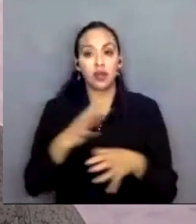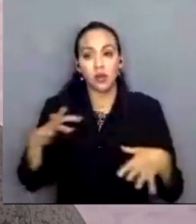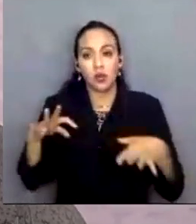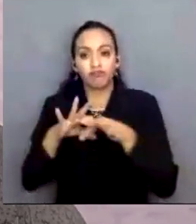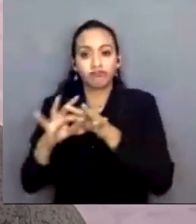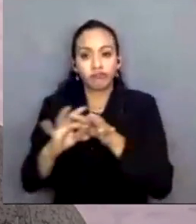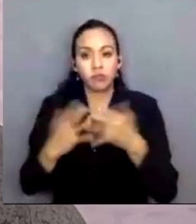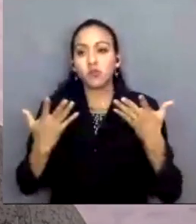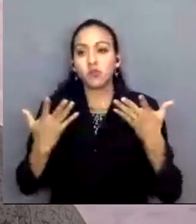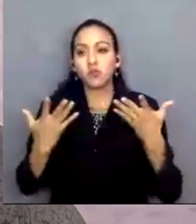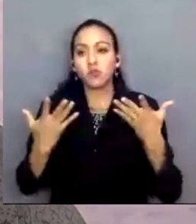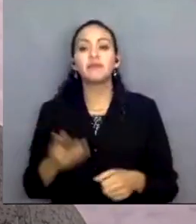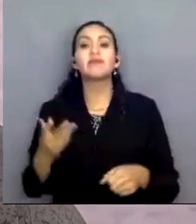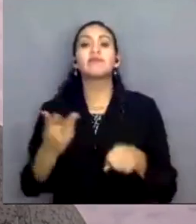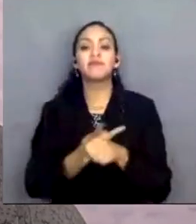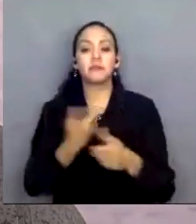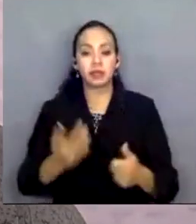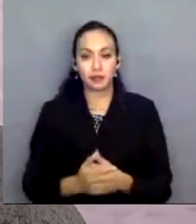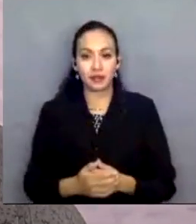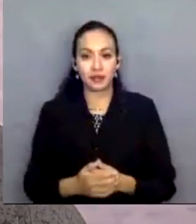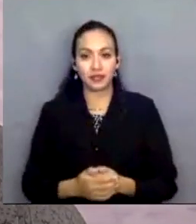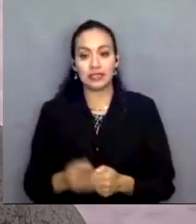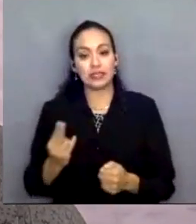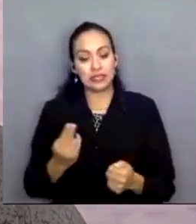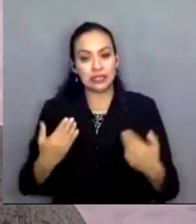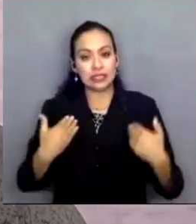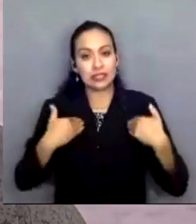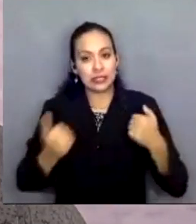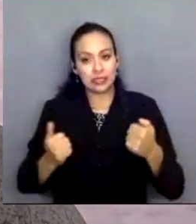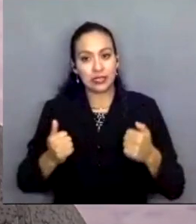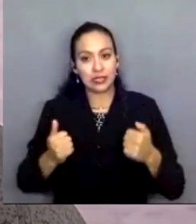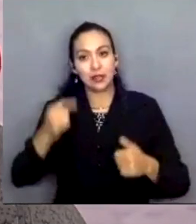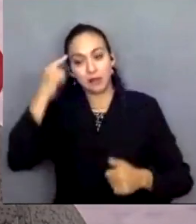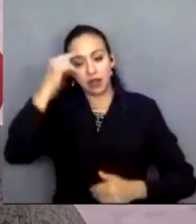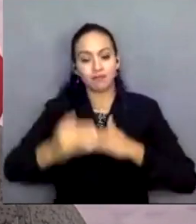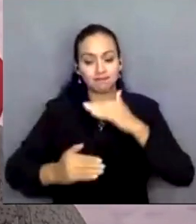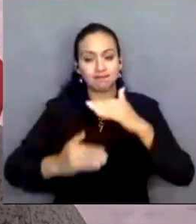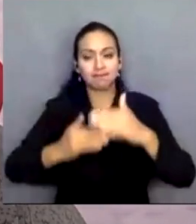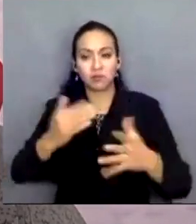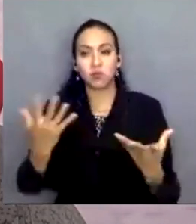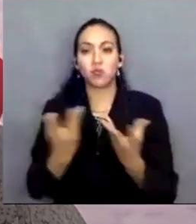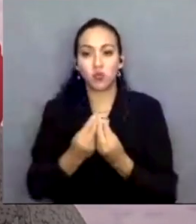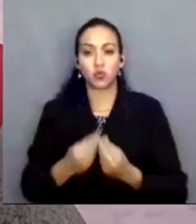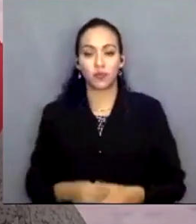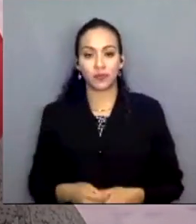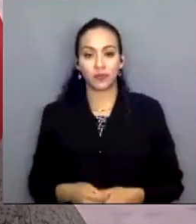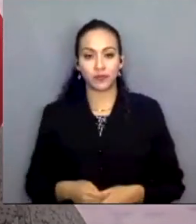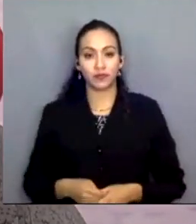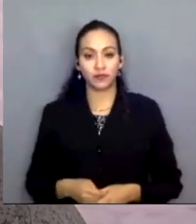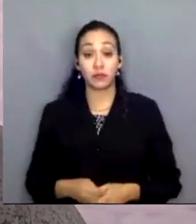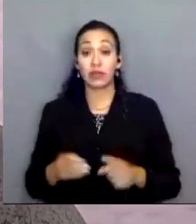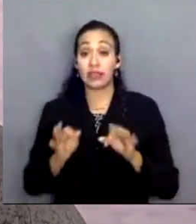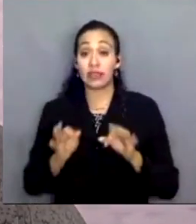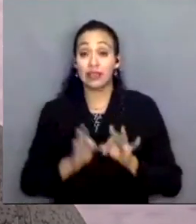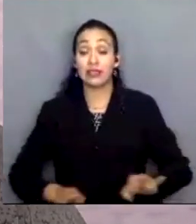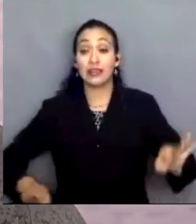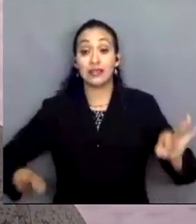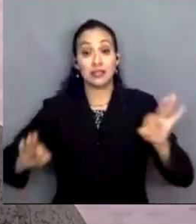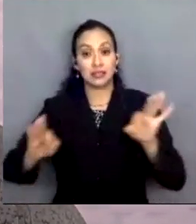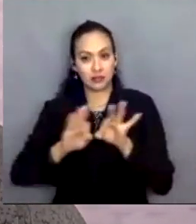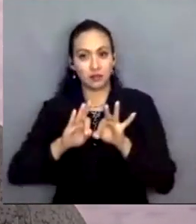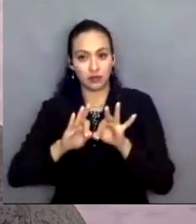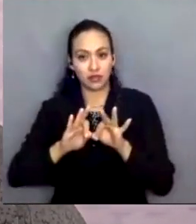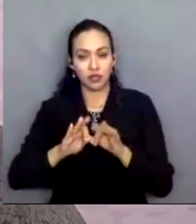porque si no son sustantivos y si no tomamos conciencia, no avanzamos. ¿Es